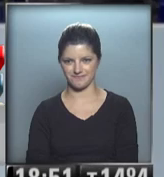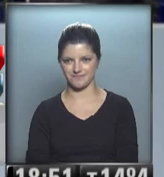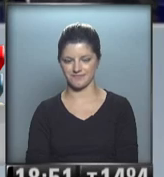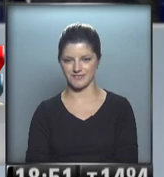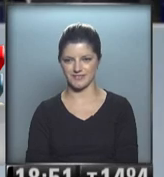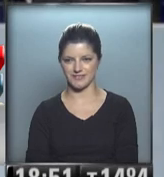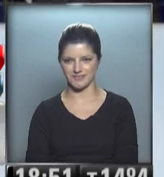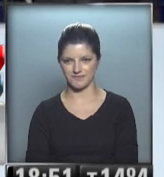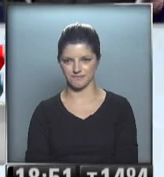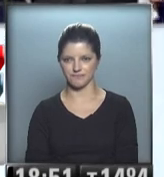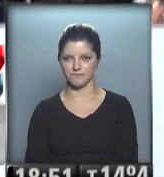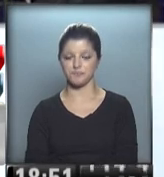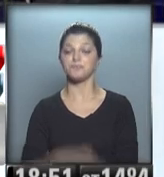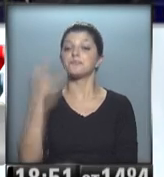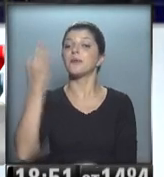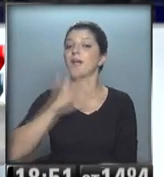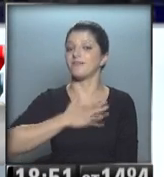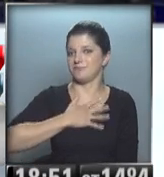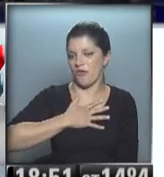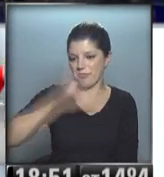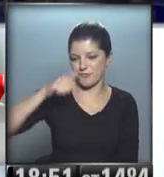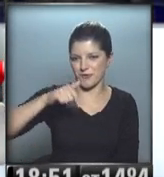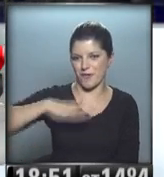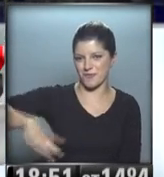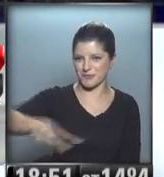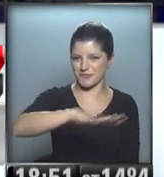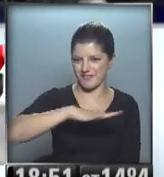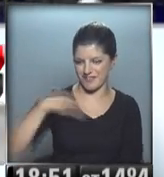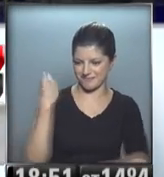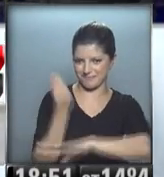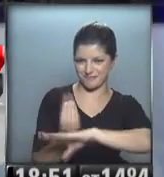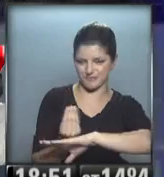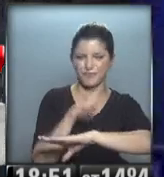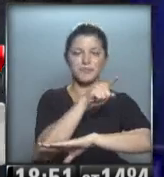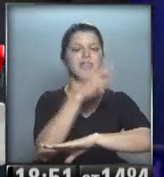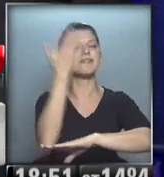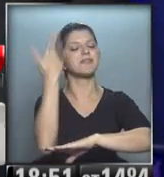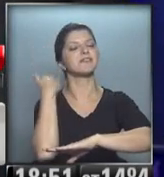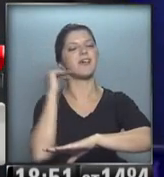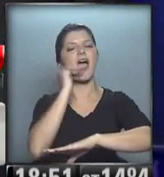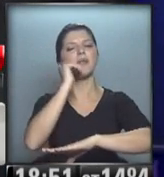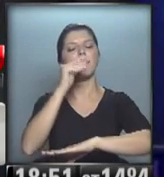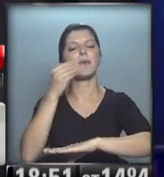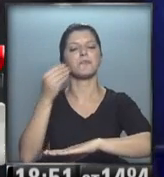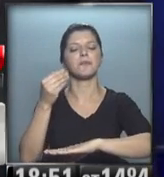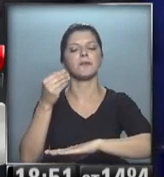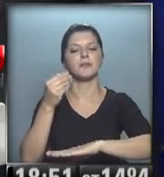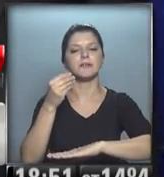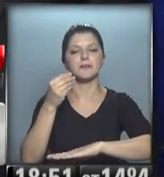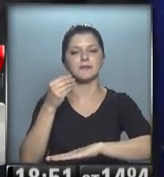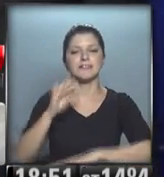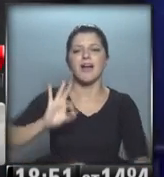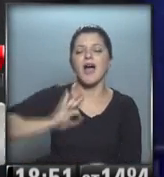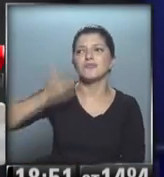La verdad que muy contento de estar aquí en San Juan. Usted recién hablaba de cuánto hacía que no teníamos